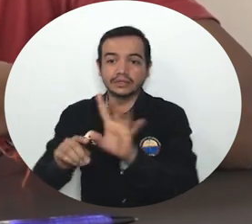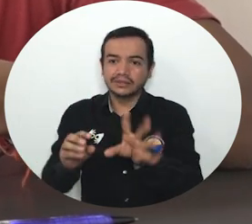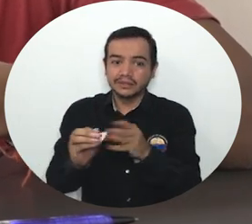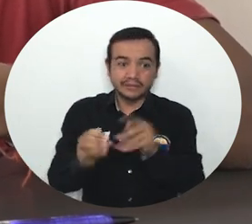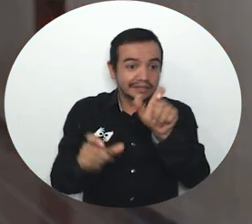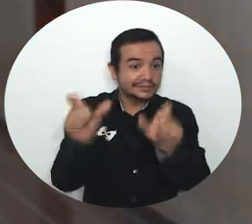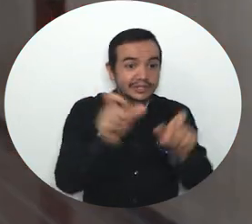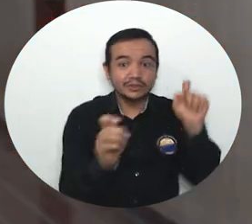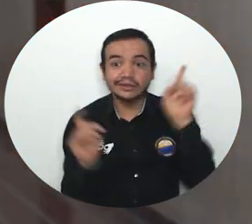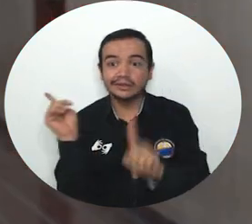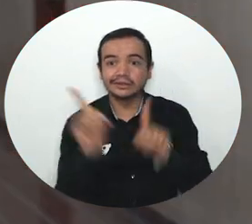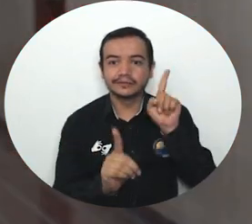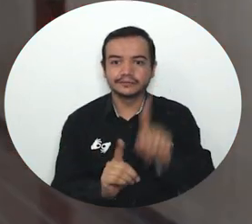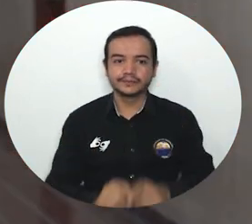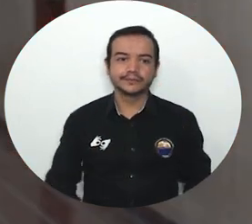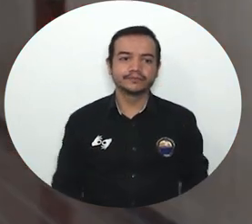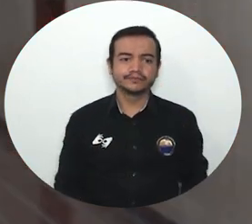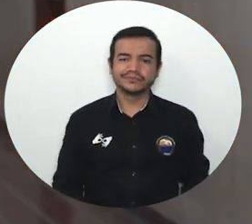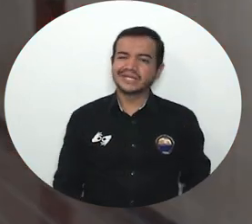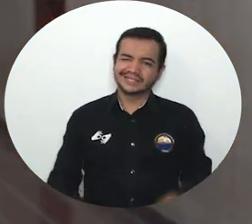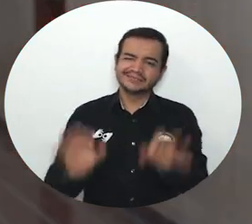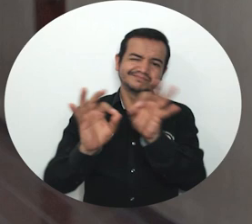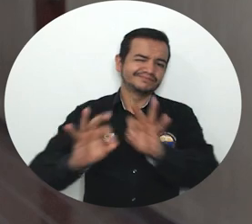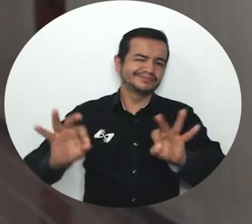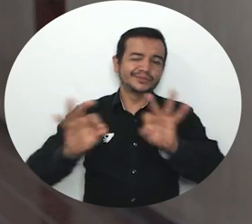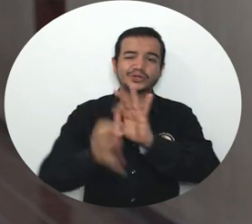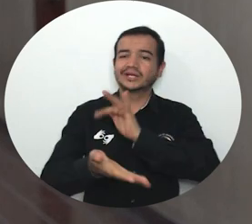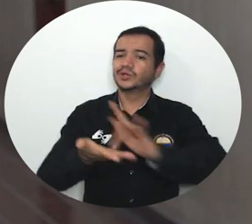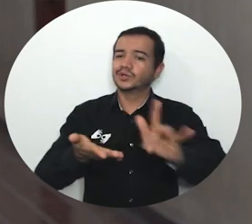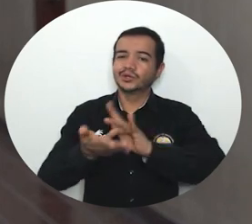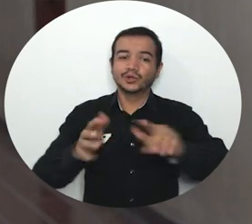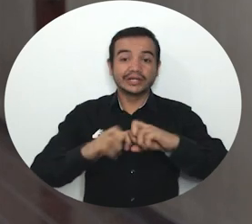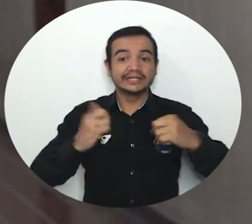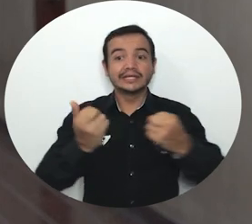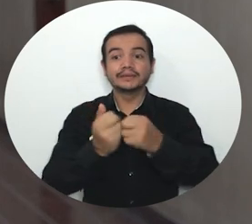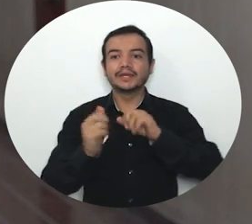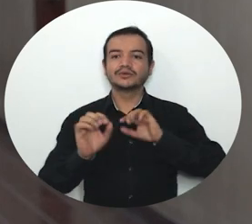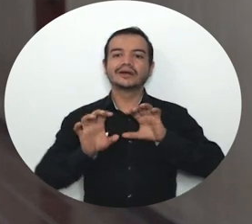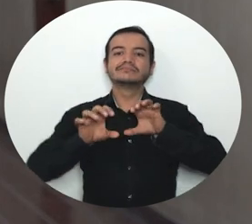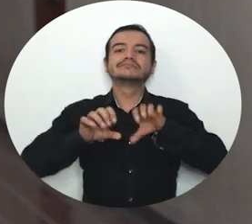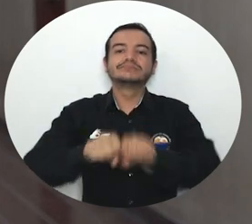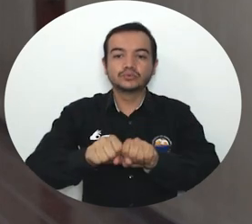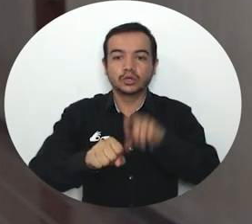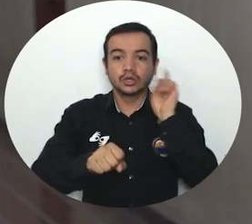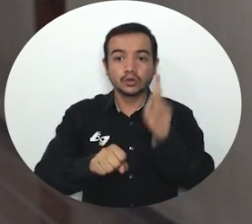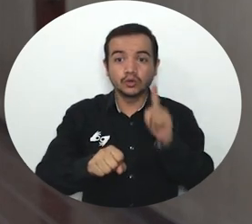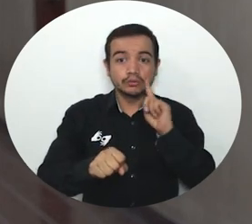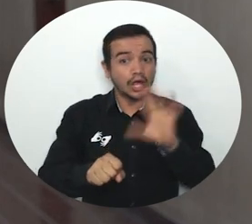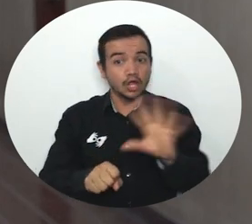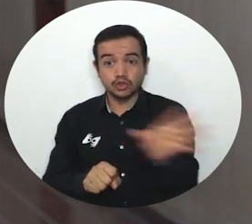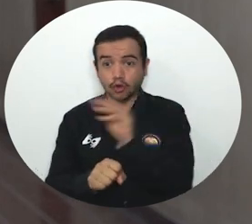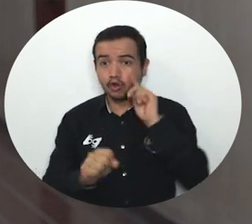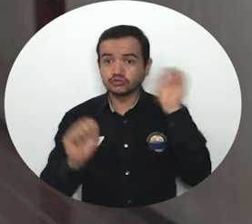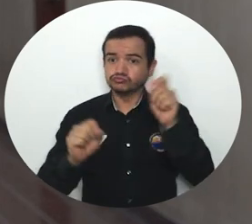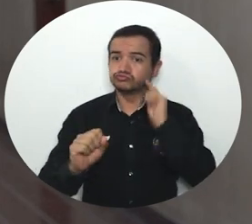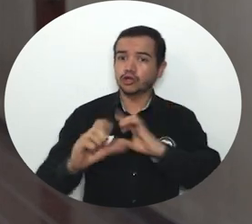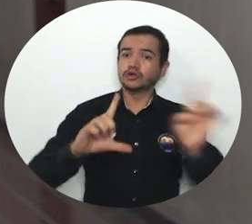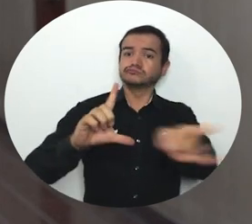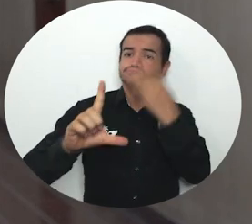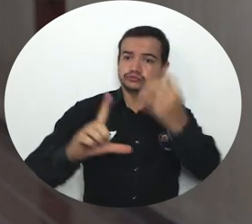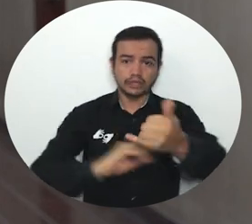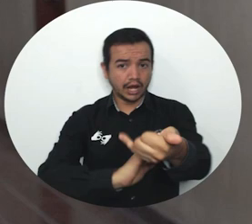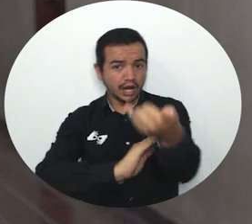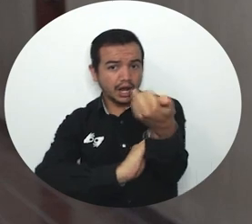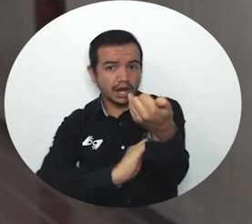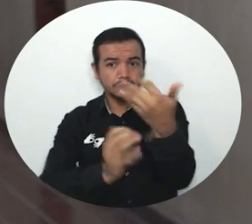que vienen aquí. O sea, ya era urgente el uso de los espacios, debido a que no todo el mundo tiene acceso a una cámara, no todo el mundo